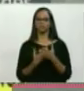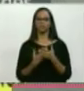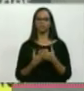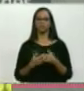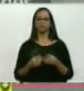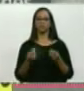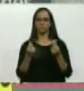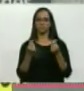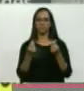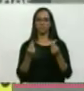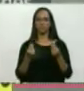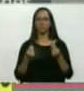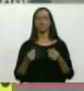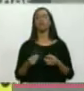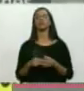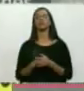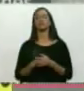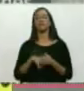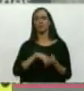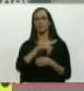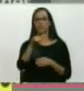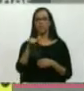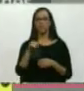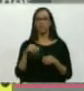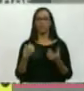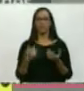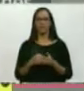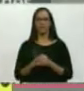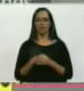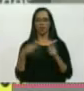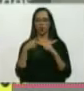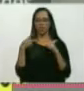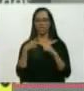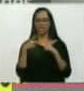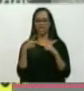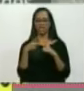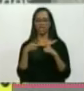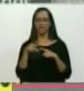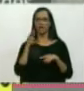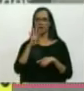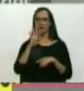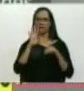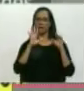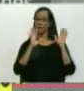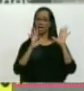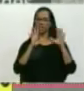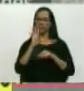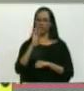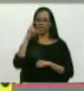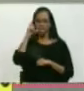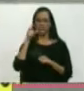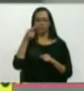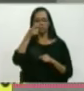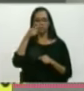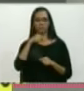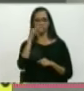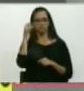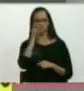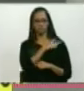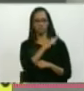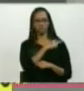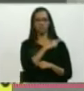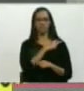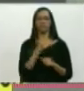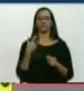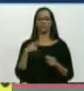y estadía en uno de los 11 hoteles designados para este propósito durante una cuarentena de 14 días y supervisados por las autoridades de esa provincia